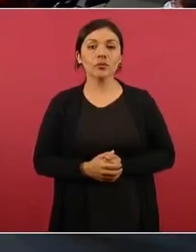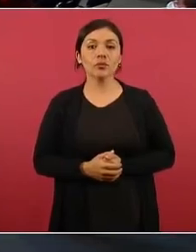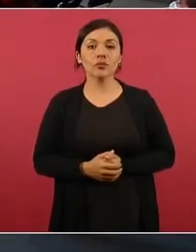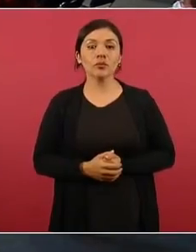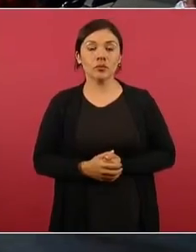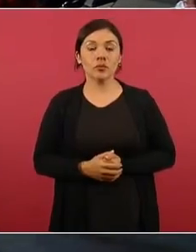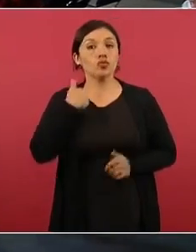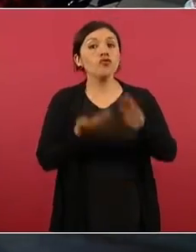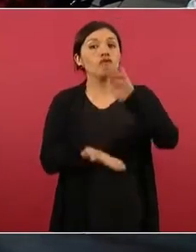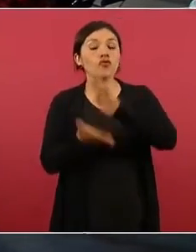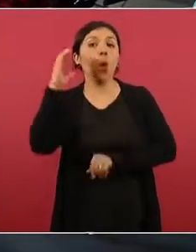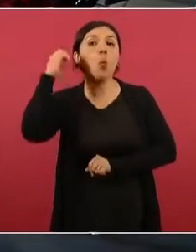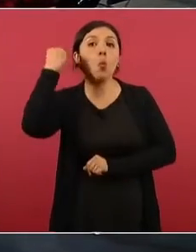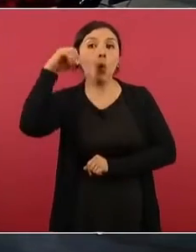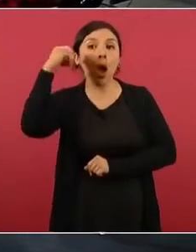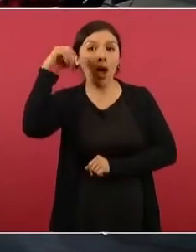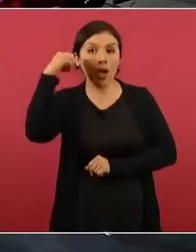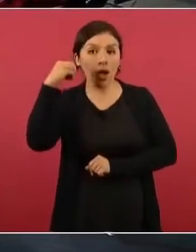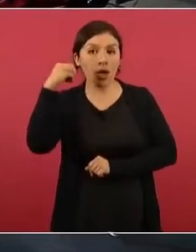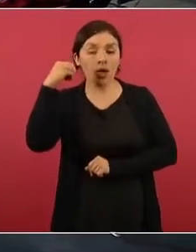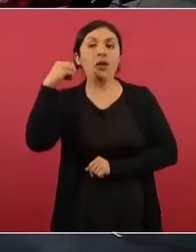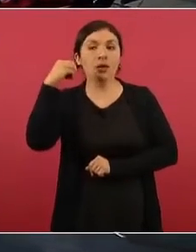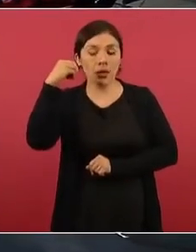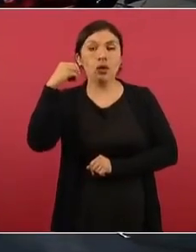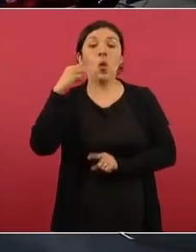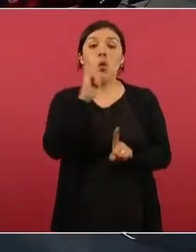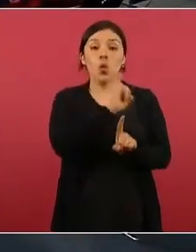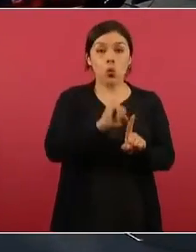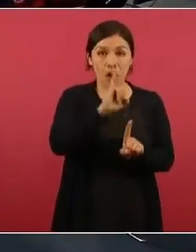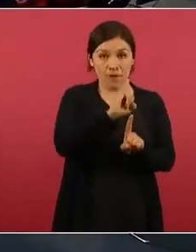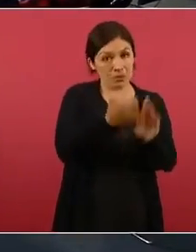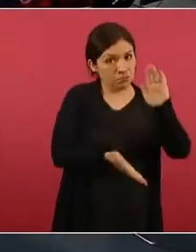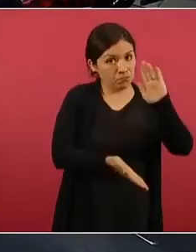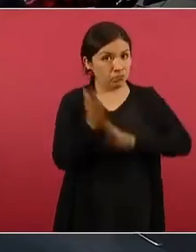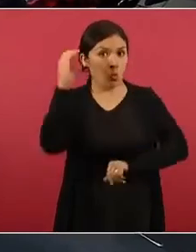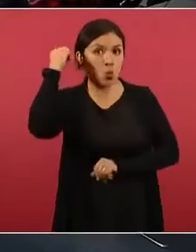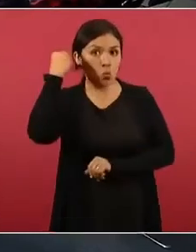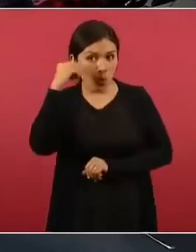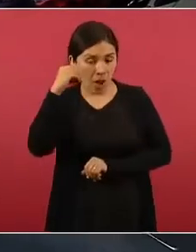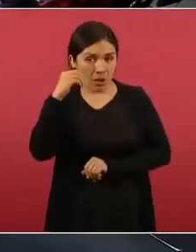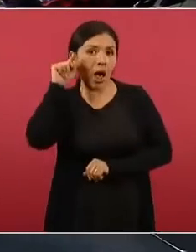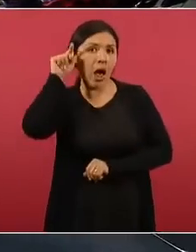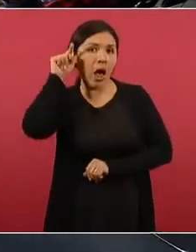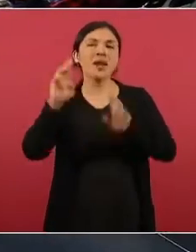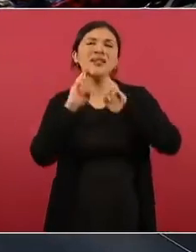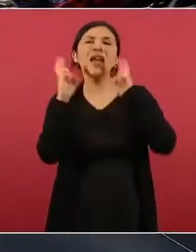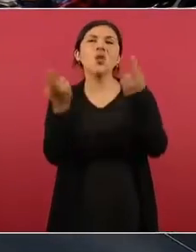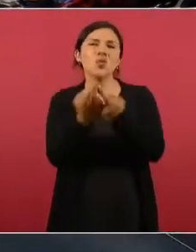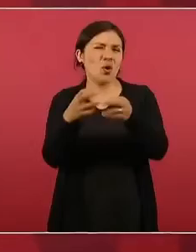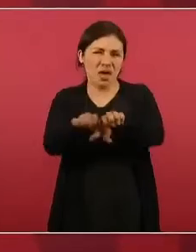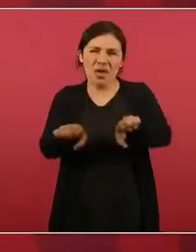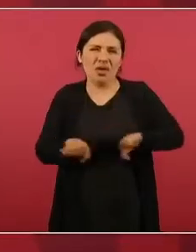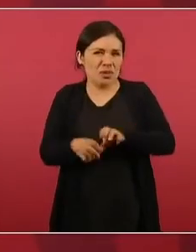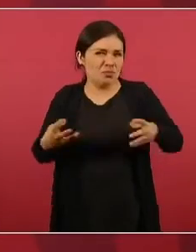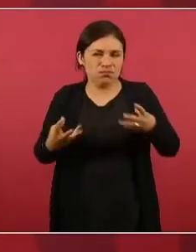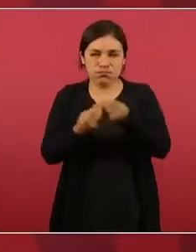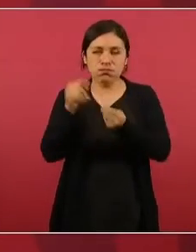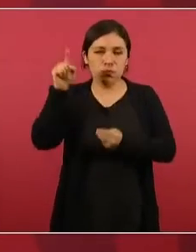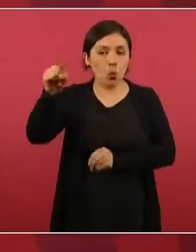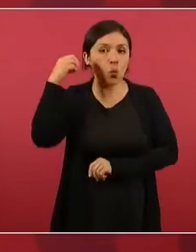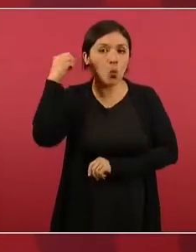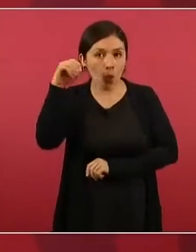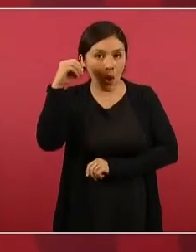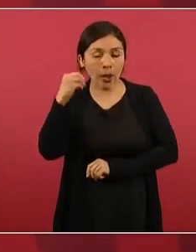Vamos a Oaxaca. Nos vamos el jueves a Oaxaca. Tenemos reunión de gabinete en